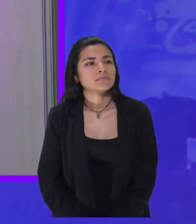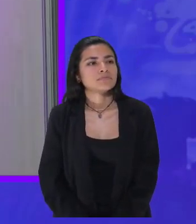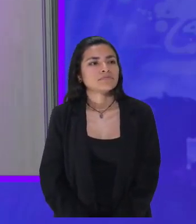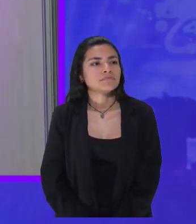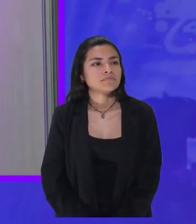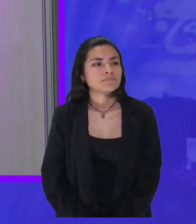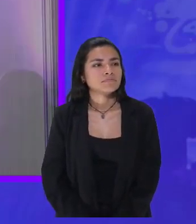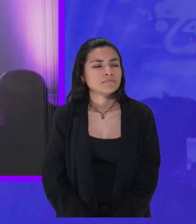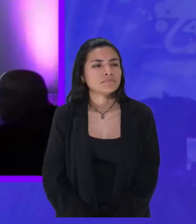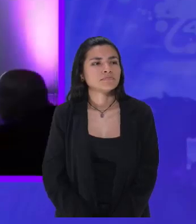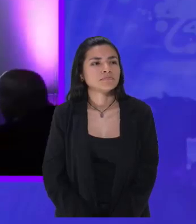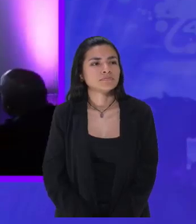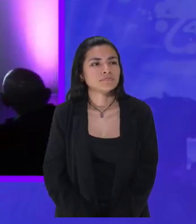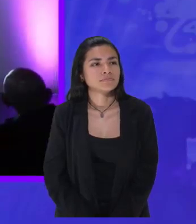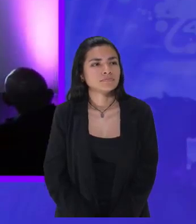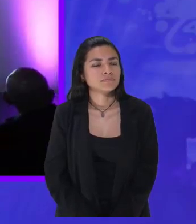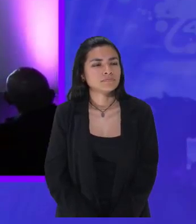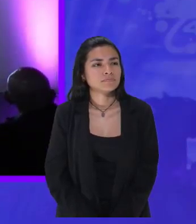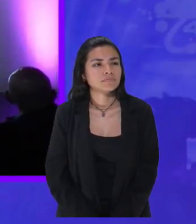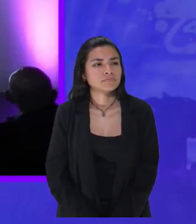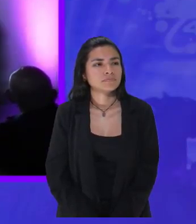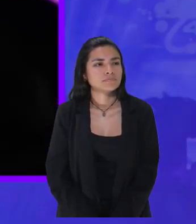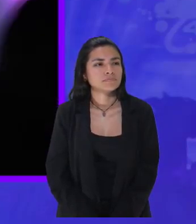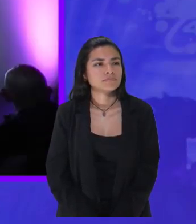¿Alguien más tenía pregunta por allá atrás?